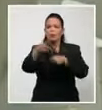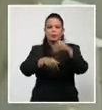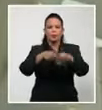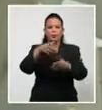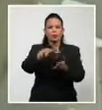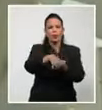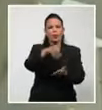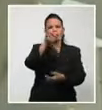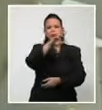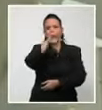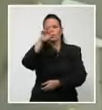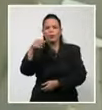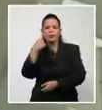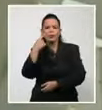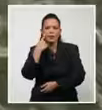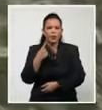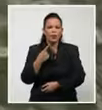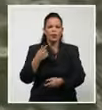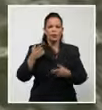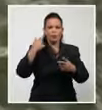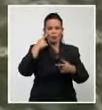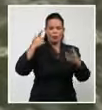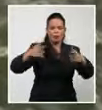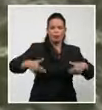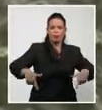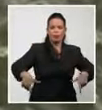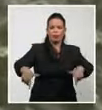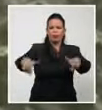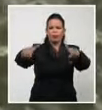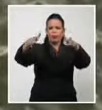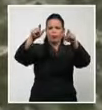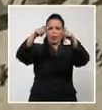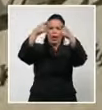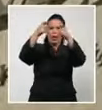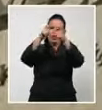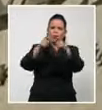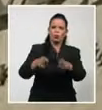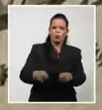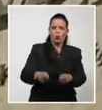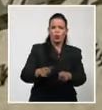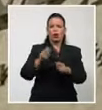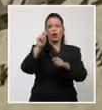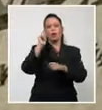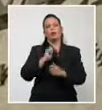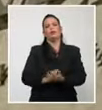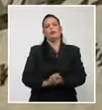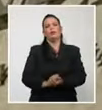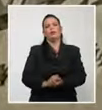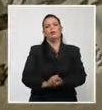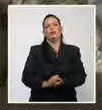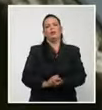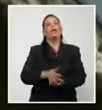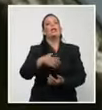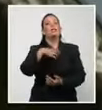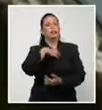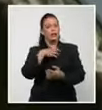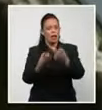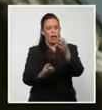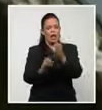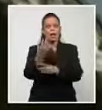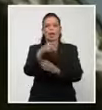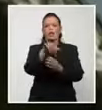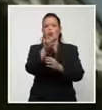la ciudad que lo vio nacer. Erguido frente a su caballería, nos mira y convoca. Una de esas canciones que se quedan en la